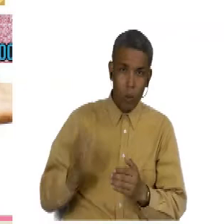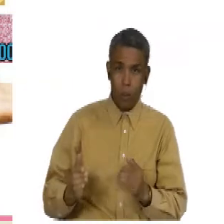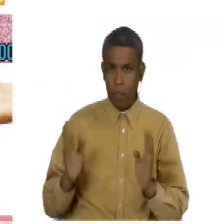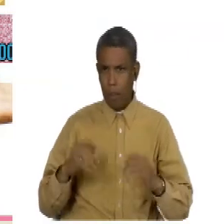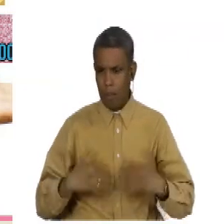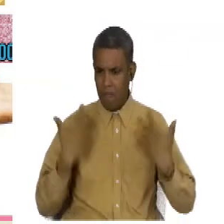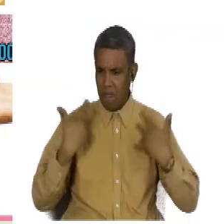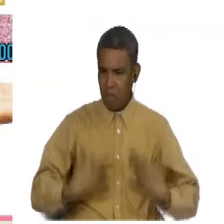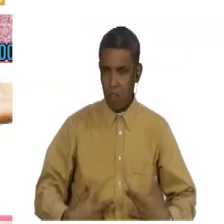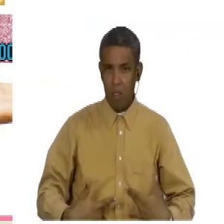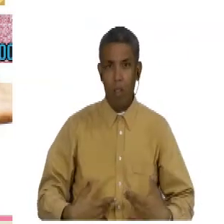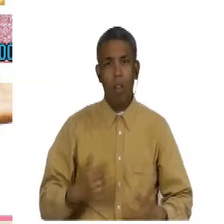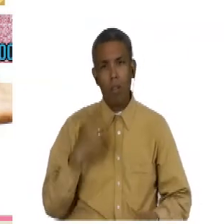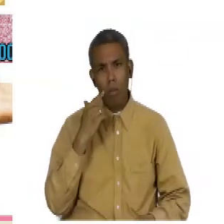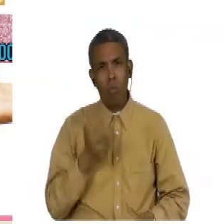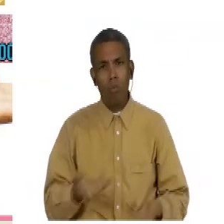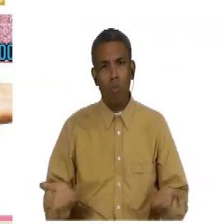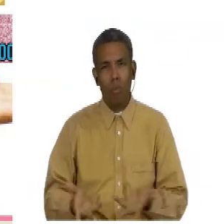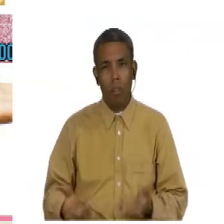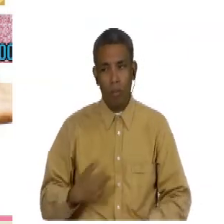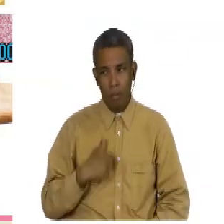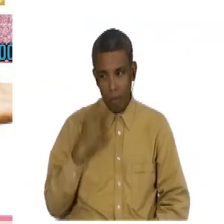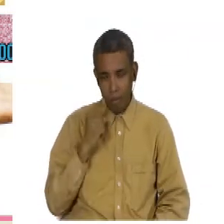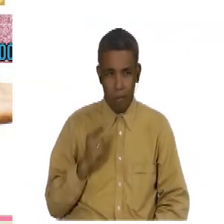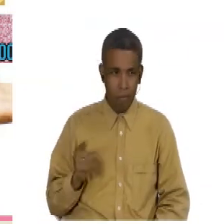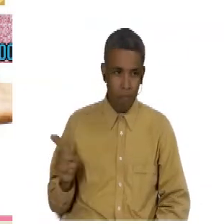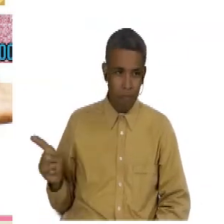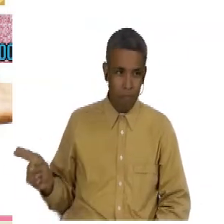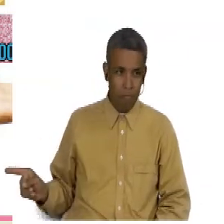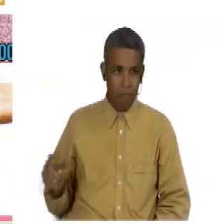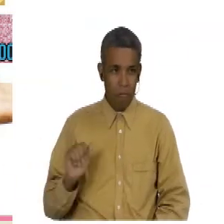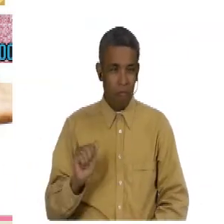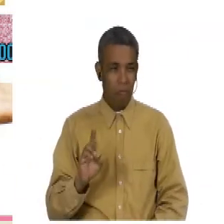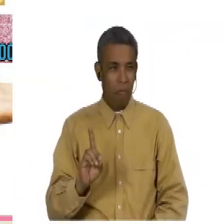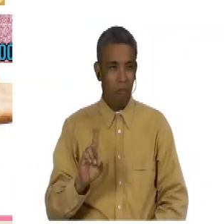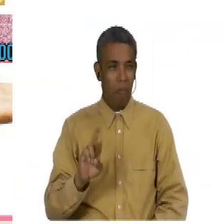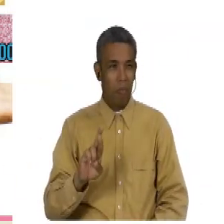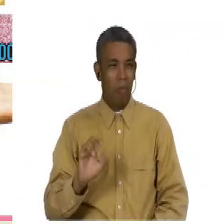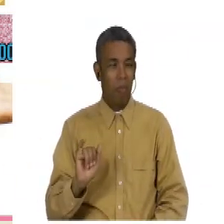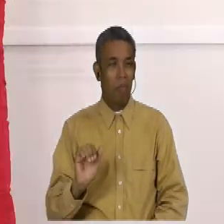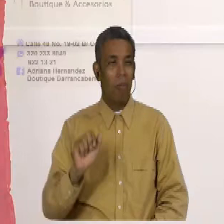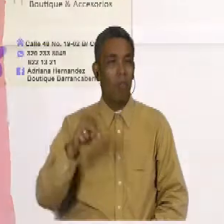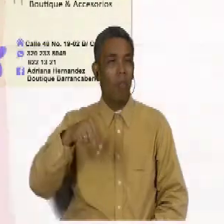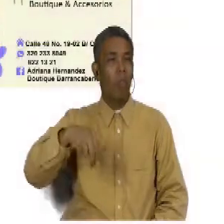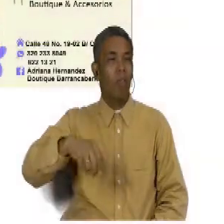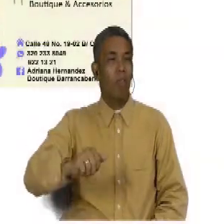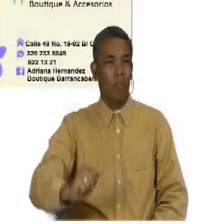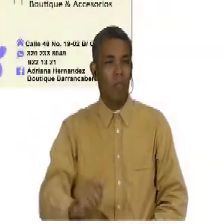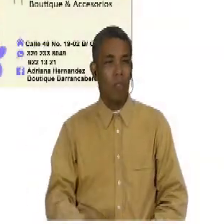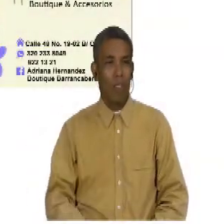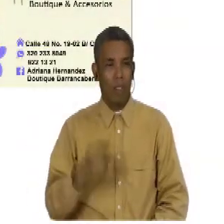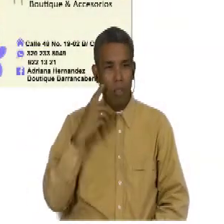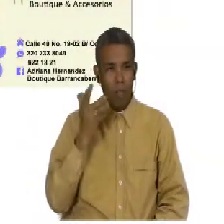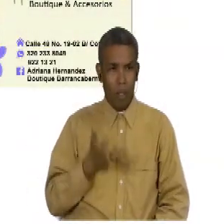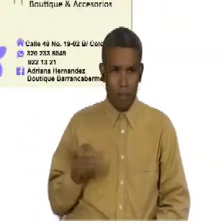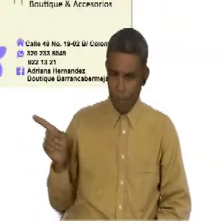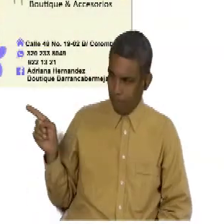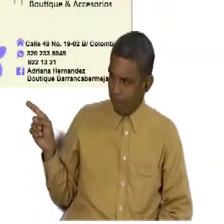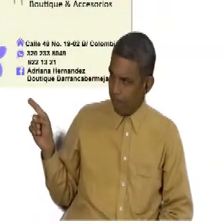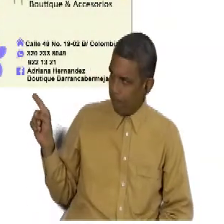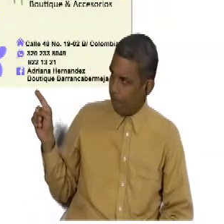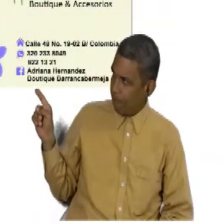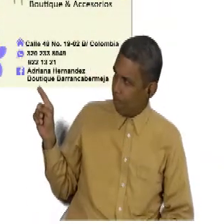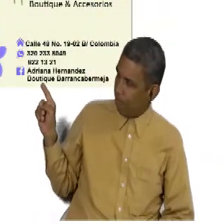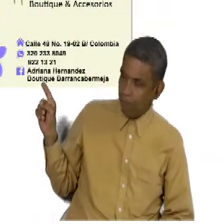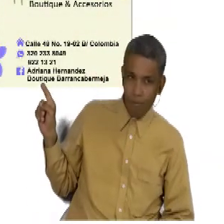vestuario en Adriana Hernández, pues muy recomendado para que ustedes adquieran y se consientan de la mejor manera y al mejor estilo.